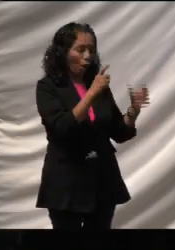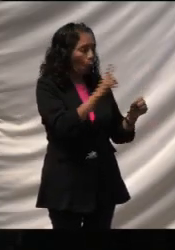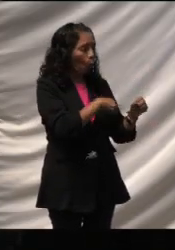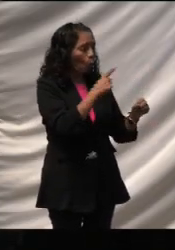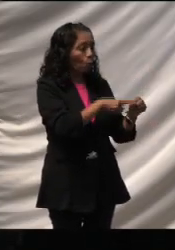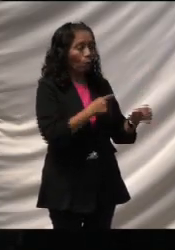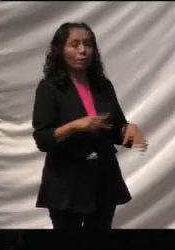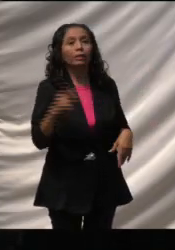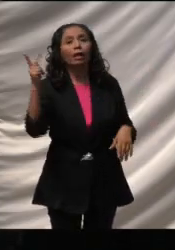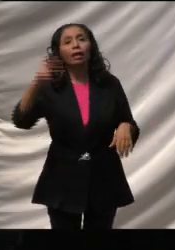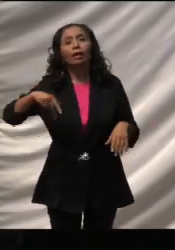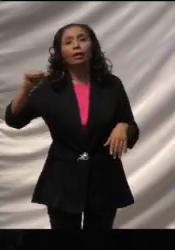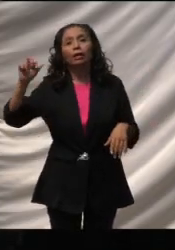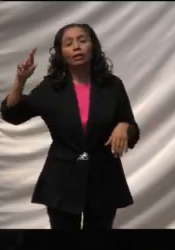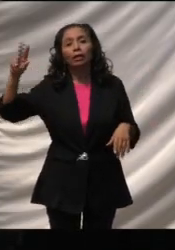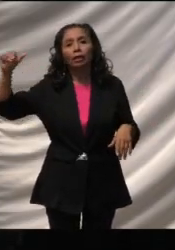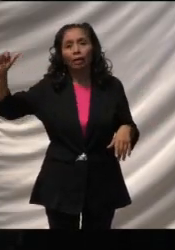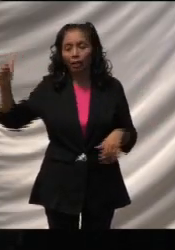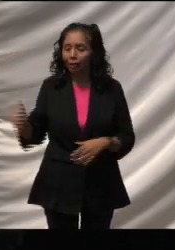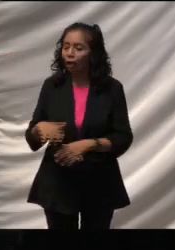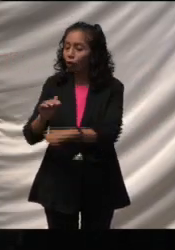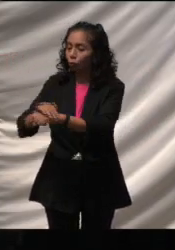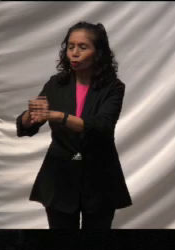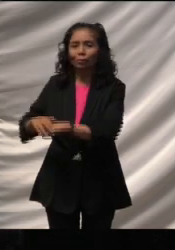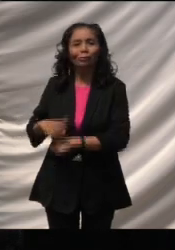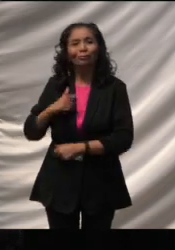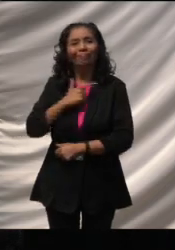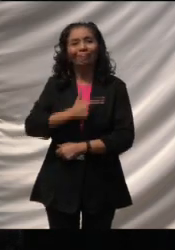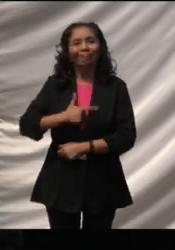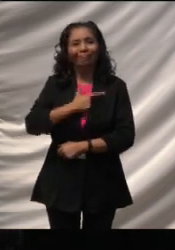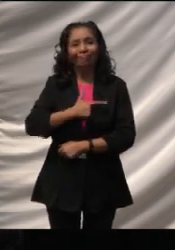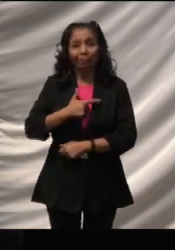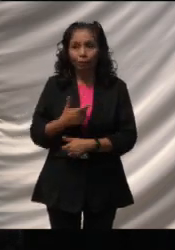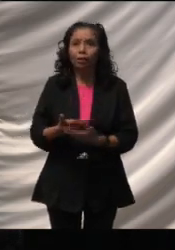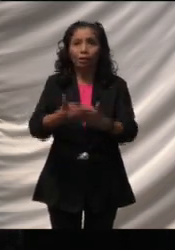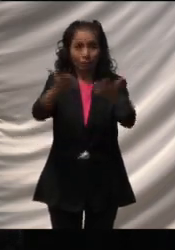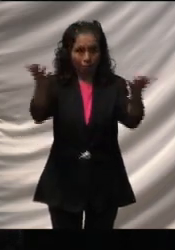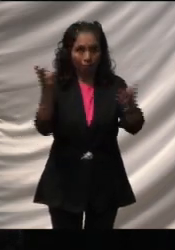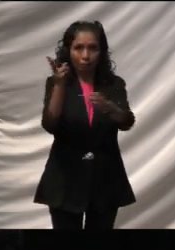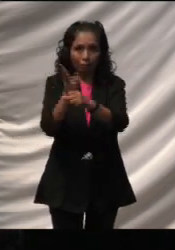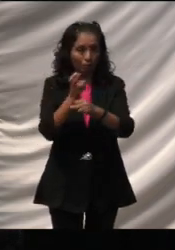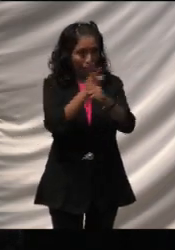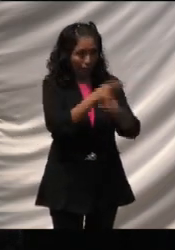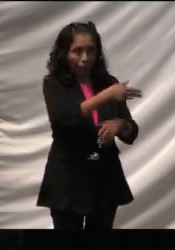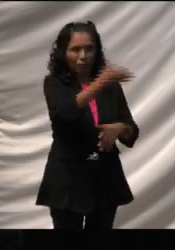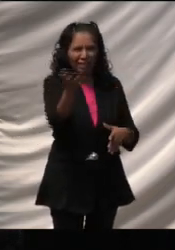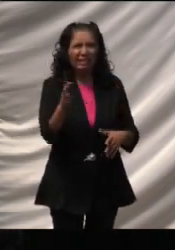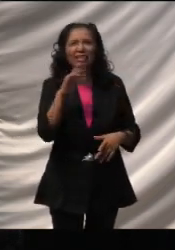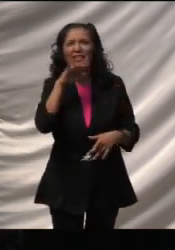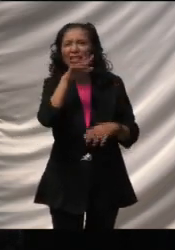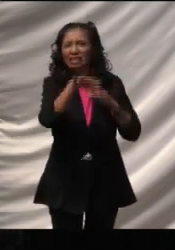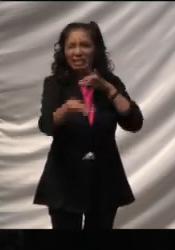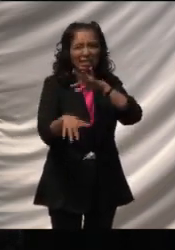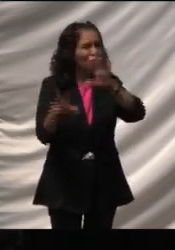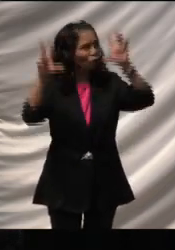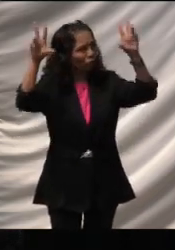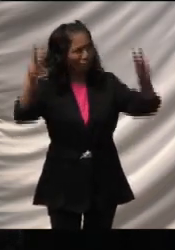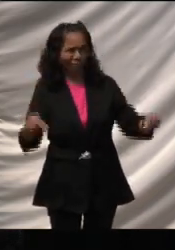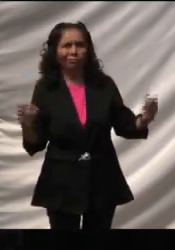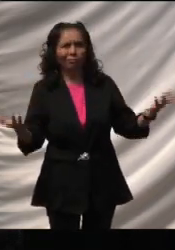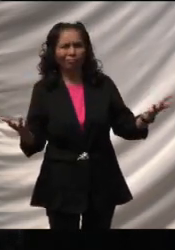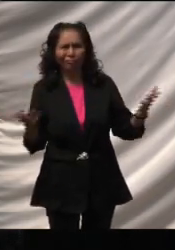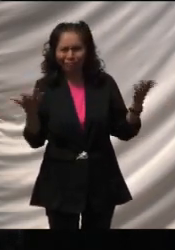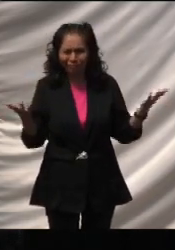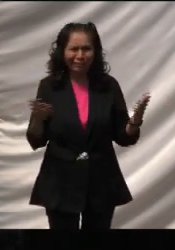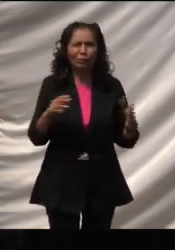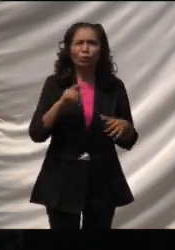sus amigos estuvieron muy felices de lo sucedido. Te invito a ti, ciudadano, a ya no contaminar el medio ambiente. No queremos estar en